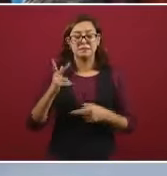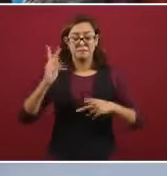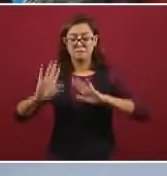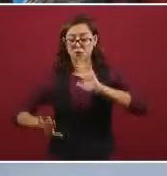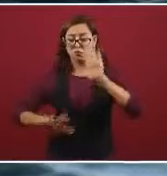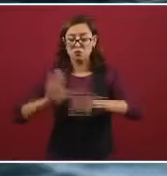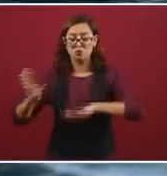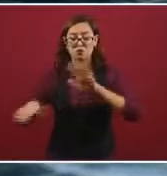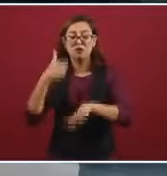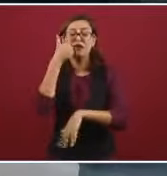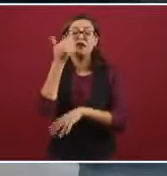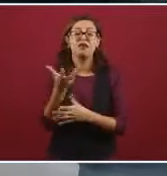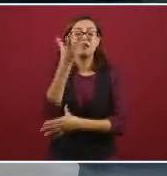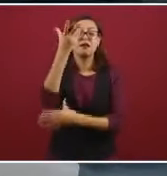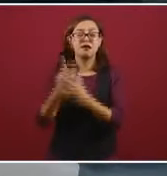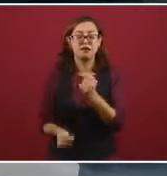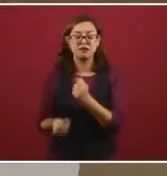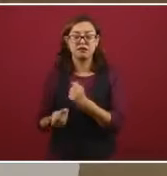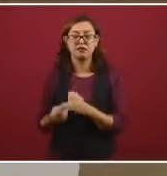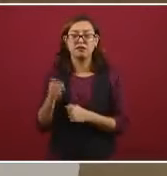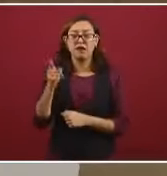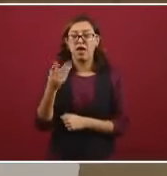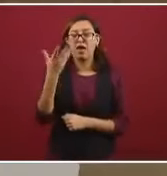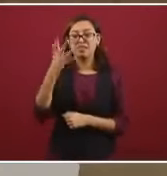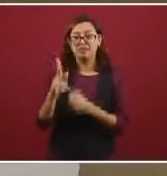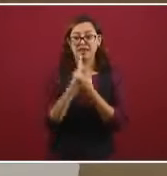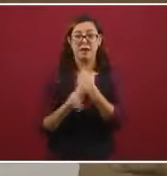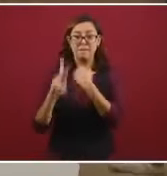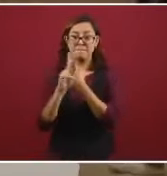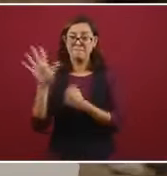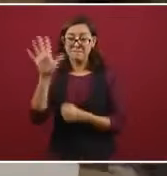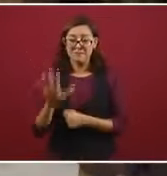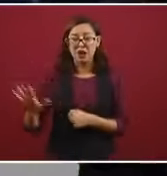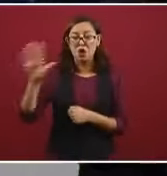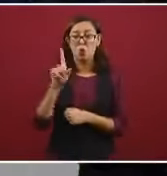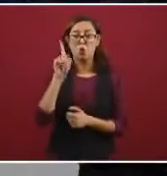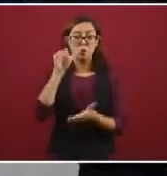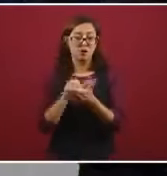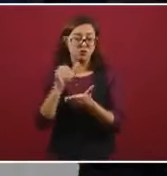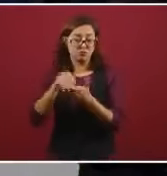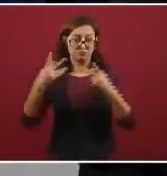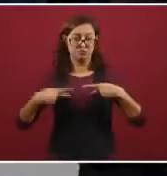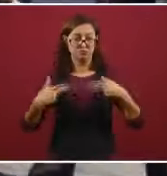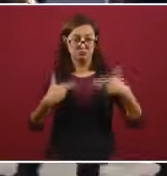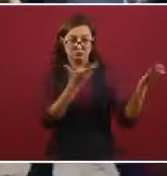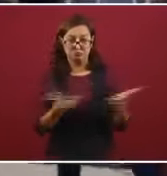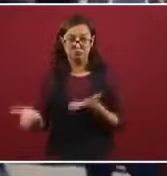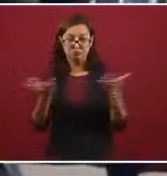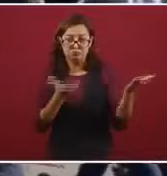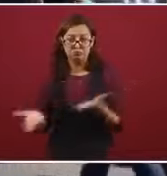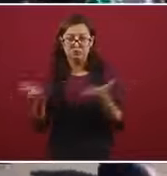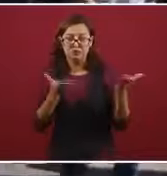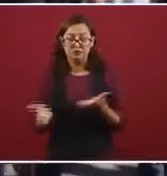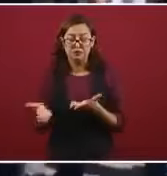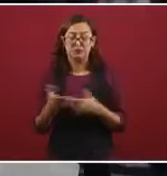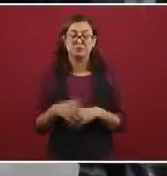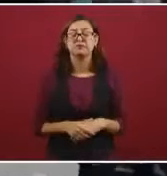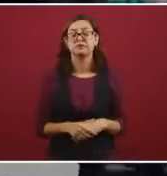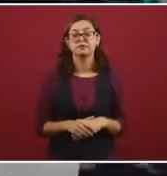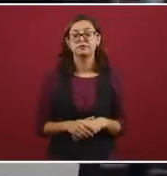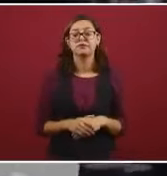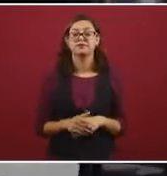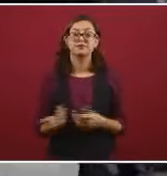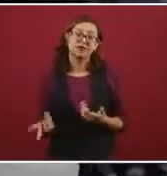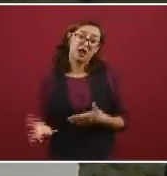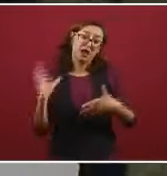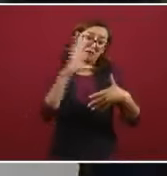en su intento por migrar. 10 países del Mediterráneo fueron los receptores de más de 1 millón de personas. Por su parte, la dinámica de desplazamiento